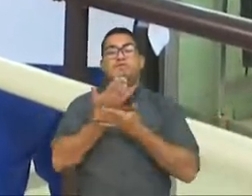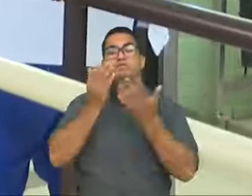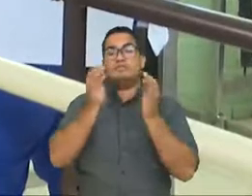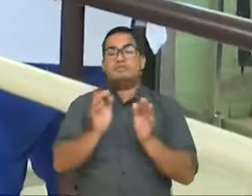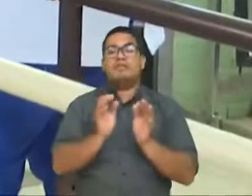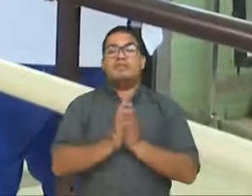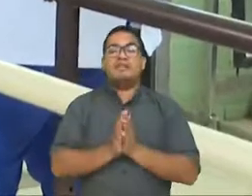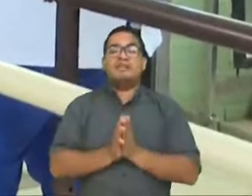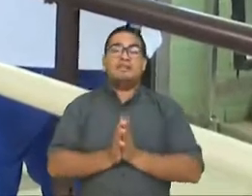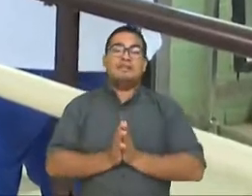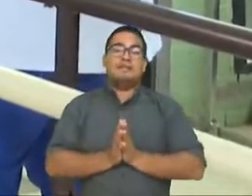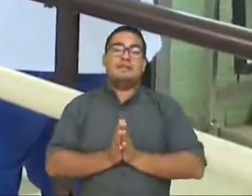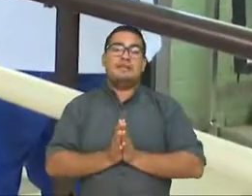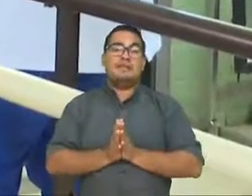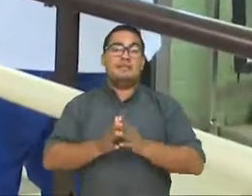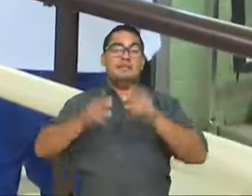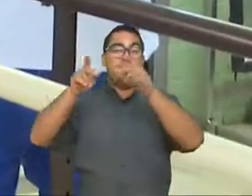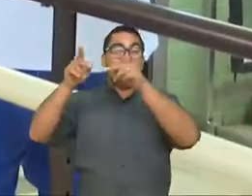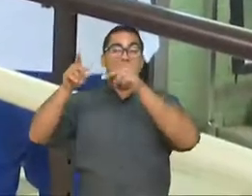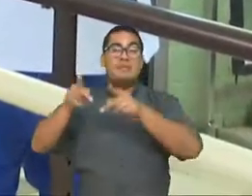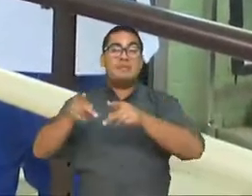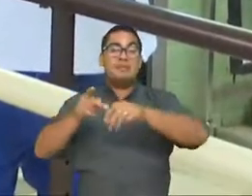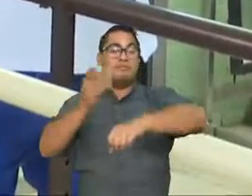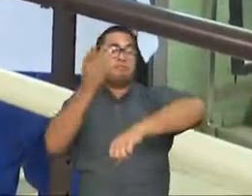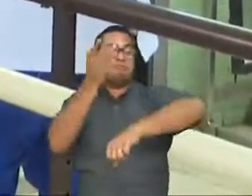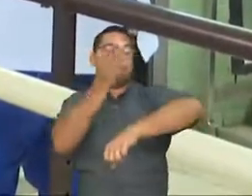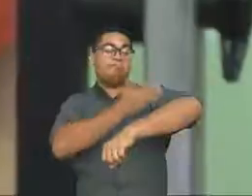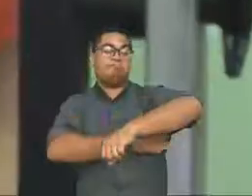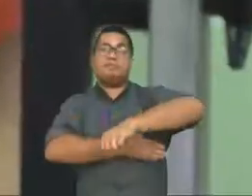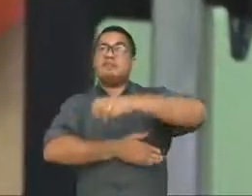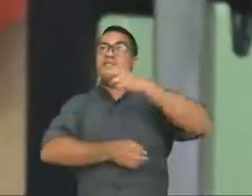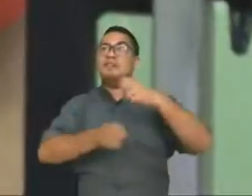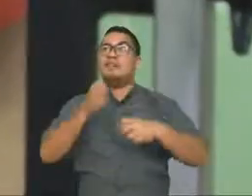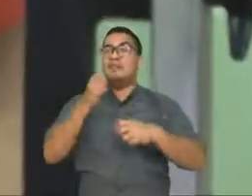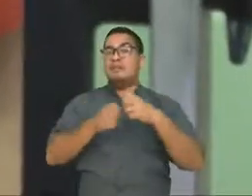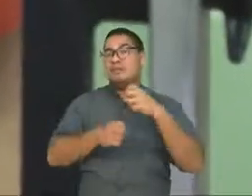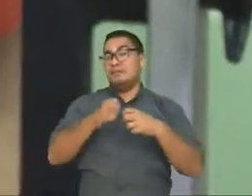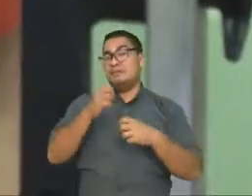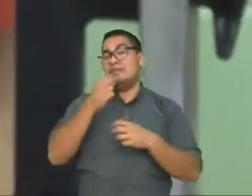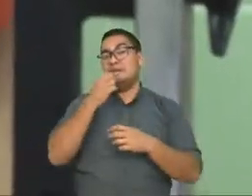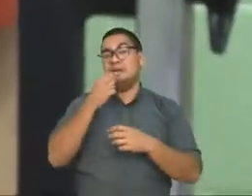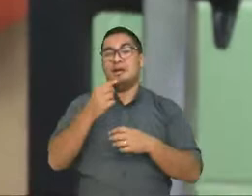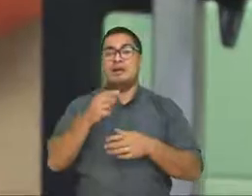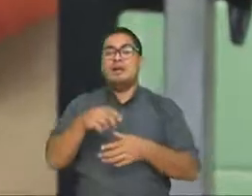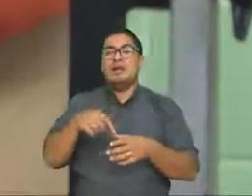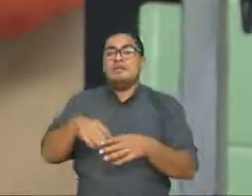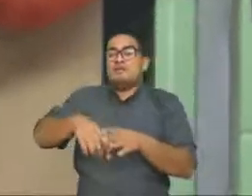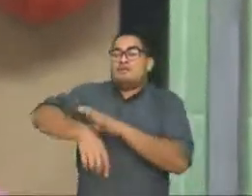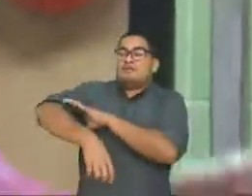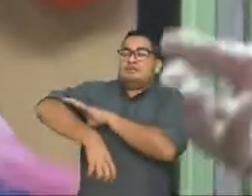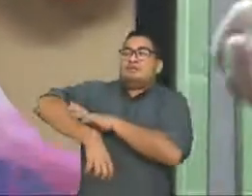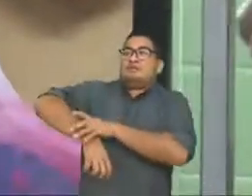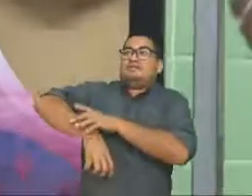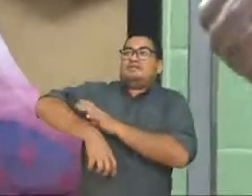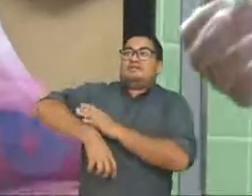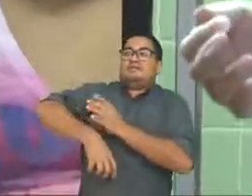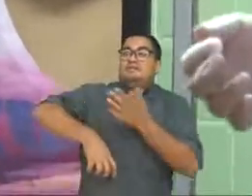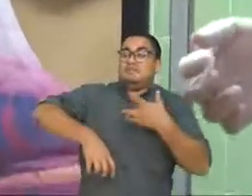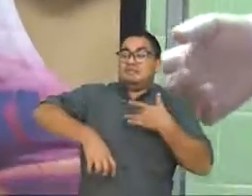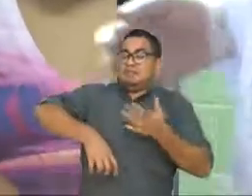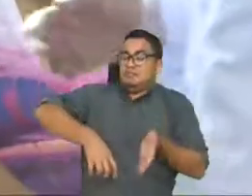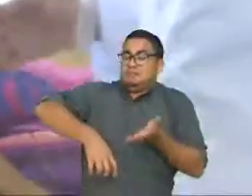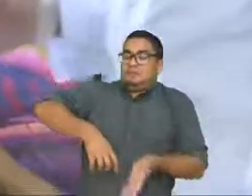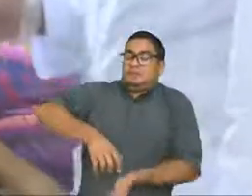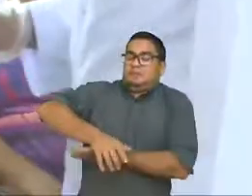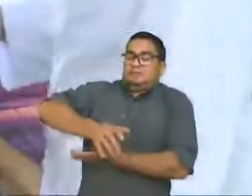amputación, me imagino? Para una amputación o un derrame o un traumatismo, si no mueve la mano, entonces tenemos que poner férulas para